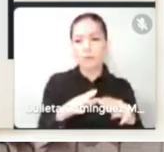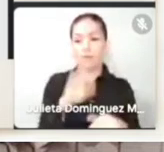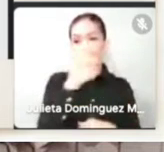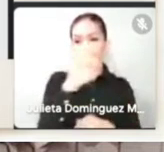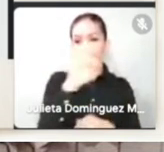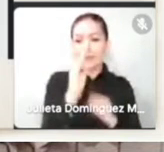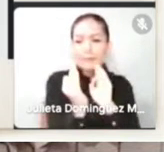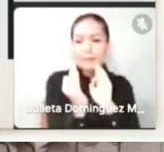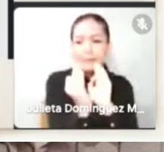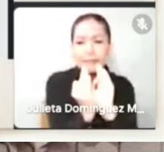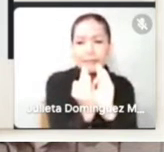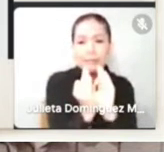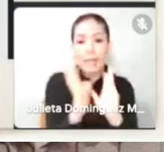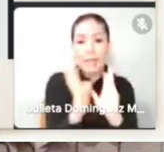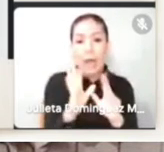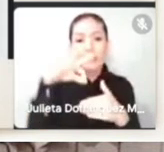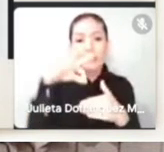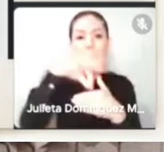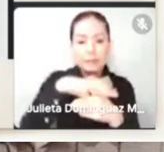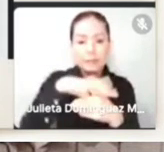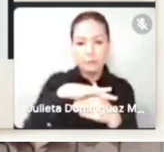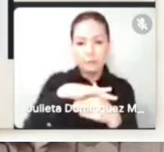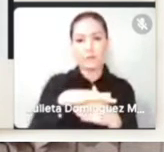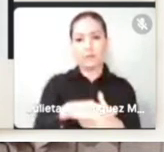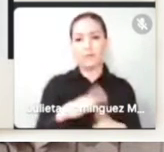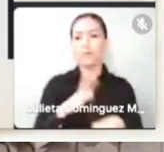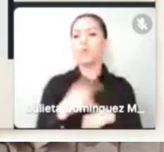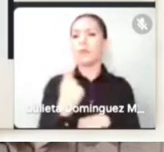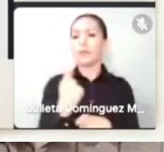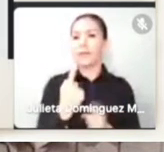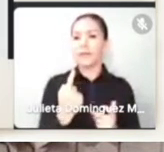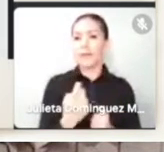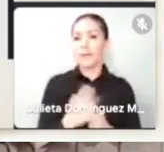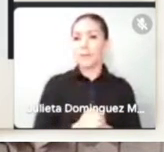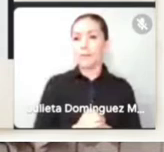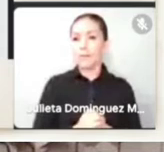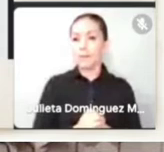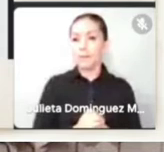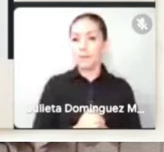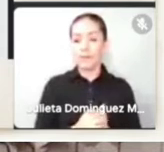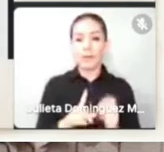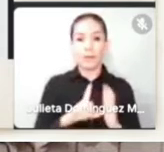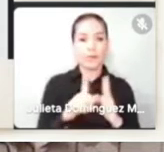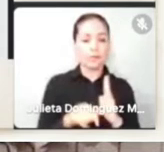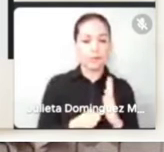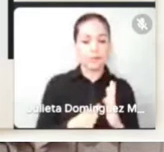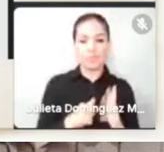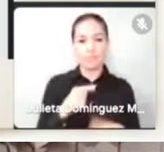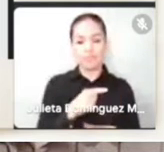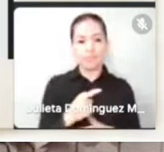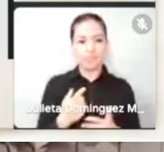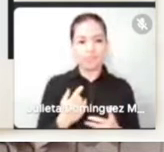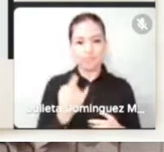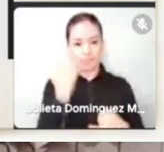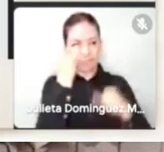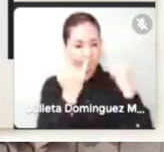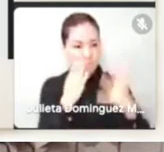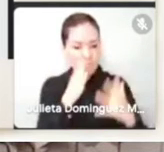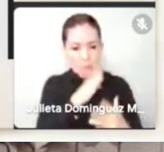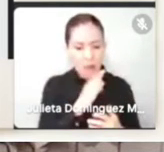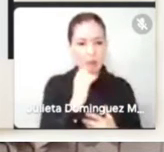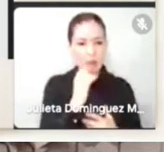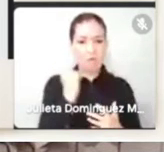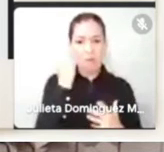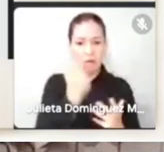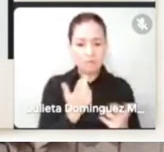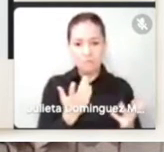muy próximas a los comicios, ya que dados los tiempos, no serían susceptibles de ser desvirtuados ni depurados a través de mecanismos de